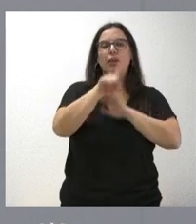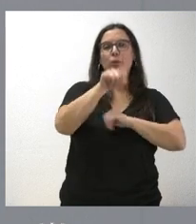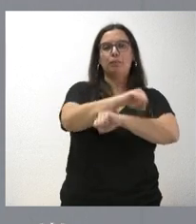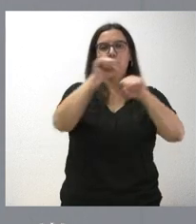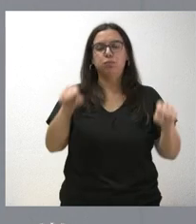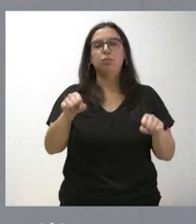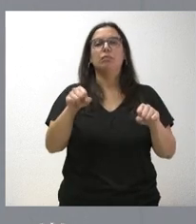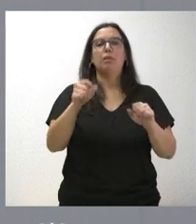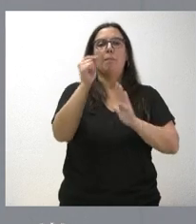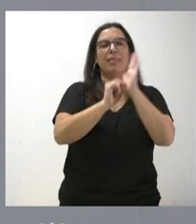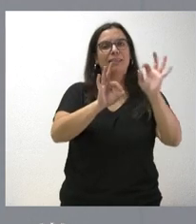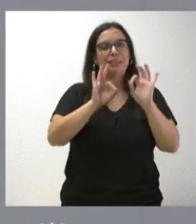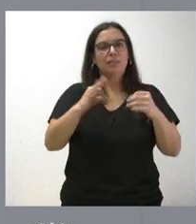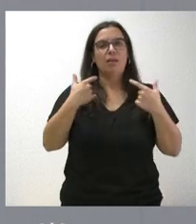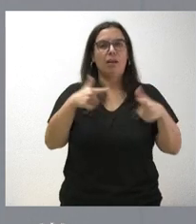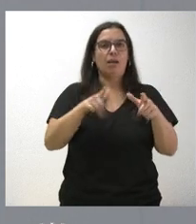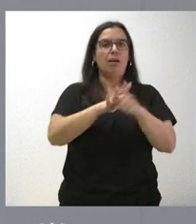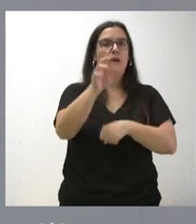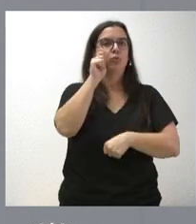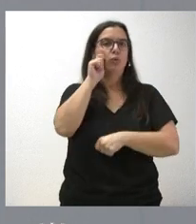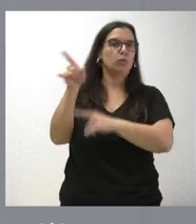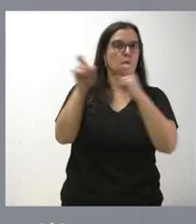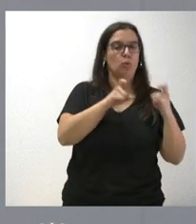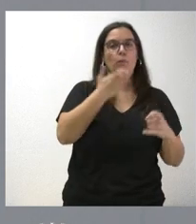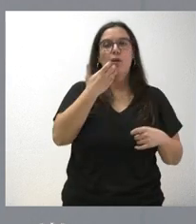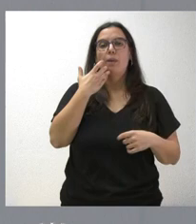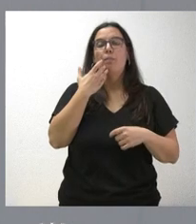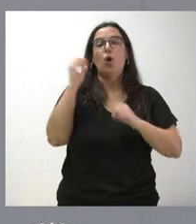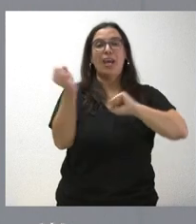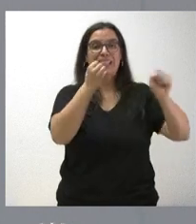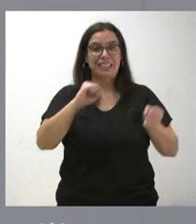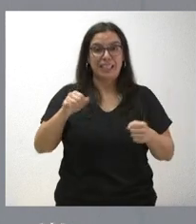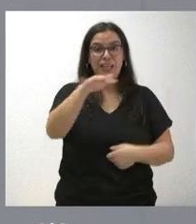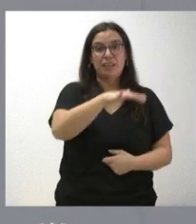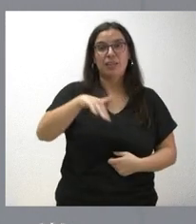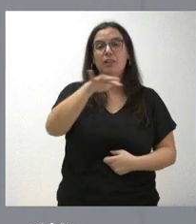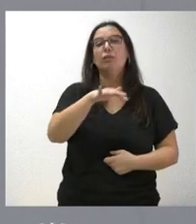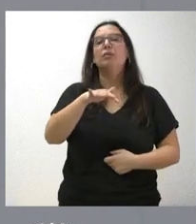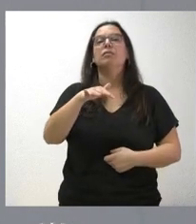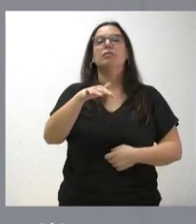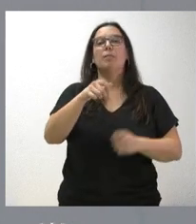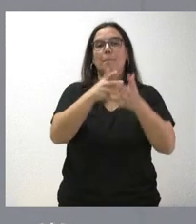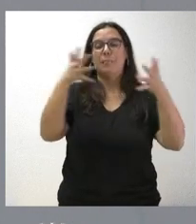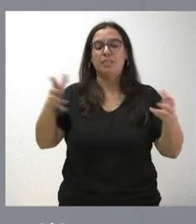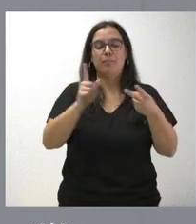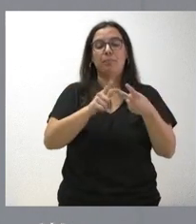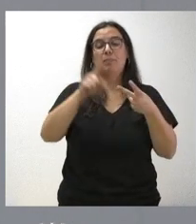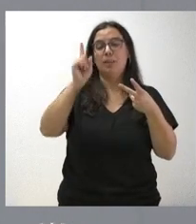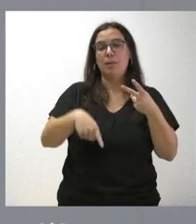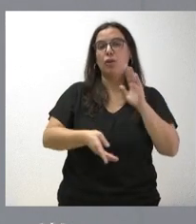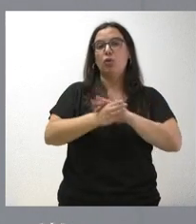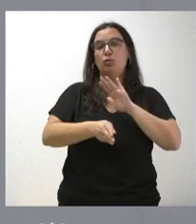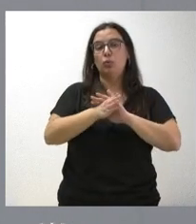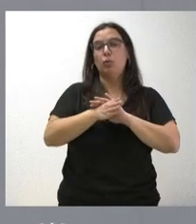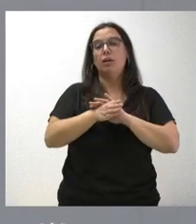sectorial en turismo como la ampliación de la estación de esquí del leitariegos Valle de la aciana y la continuidad en la